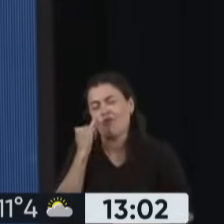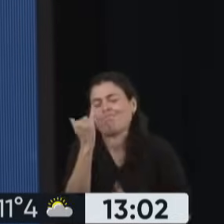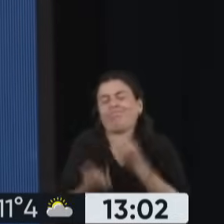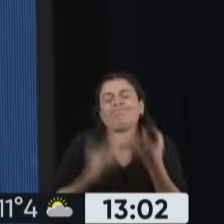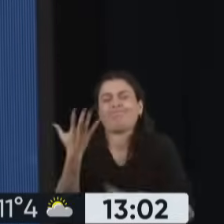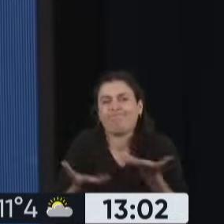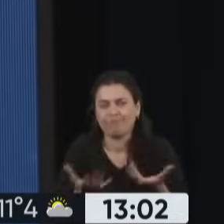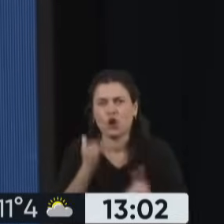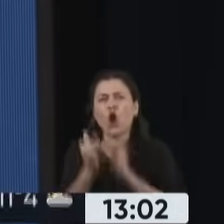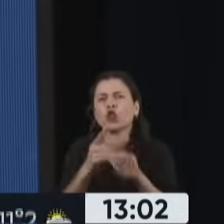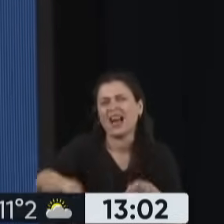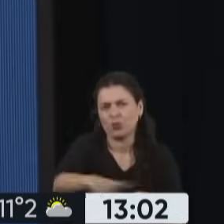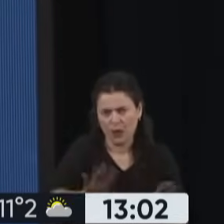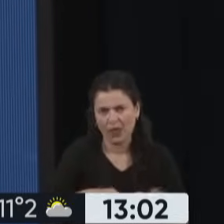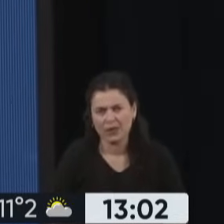Digamos,